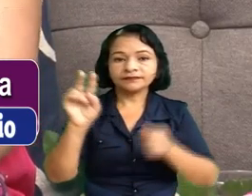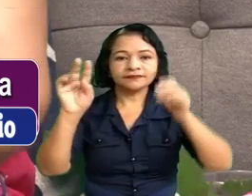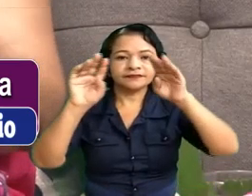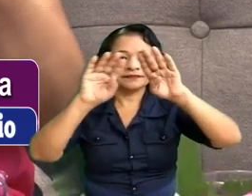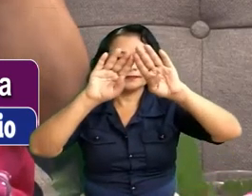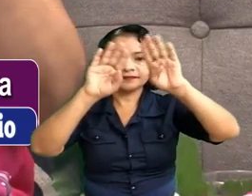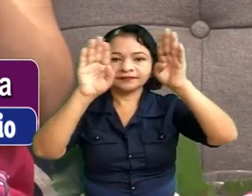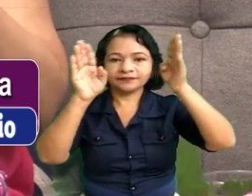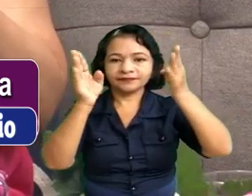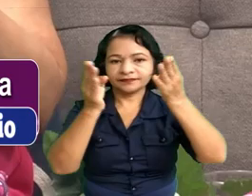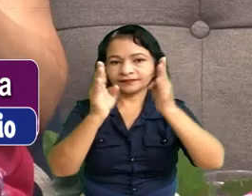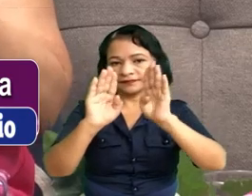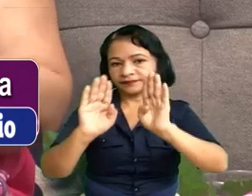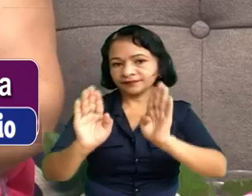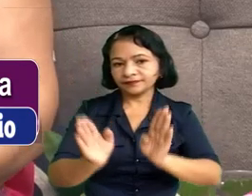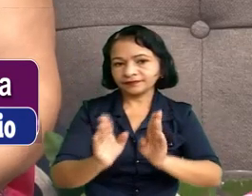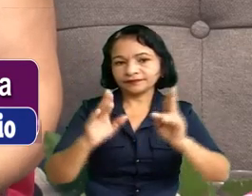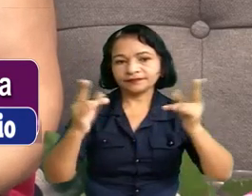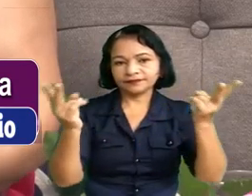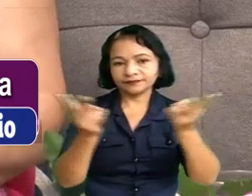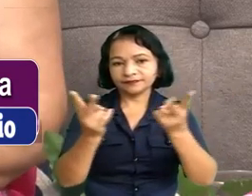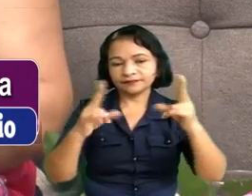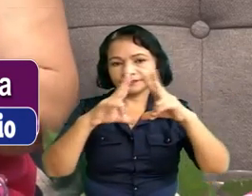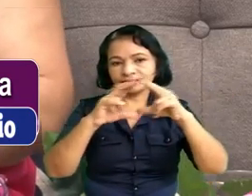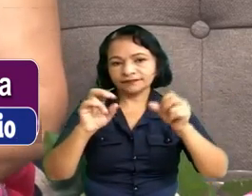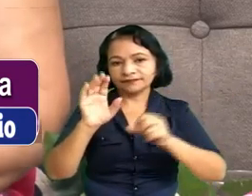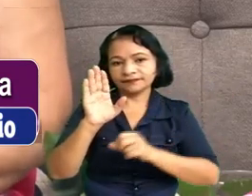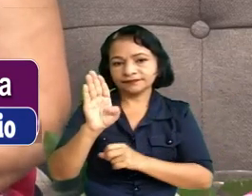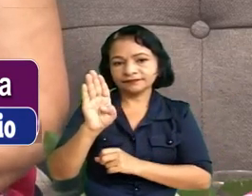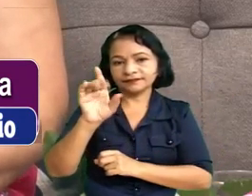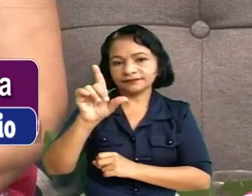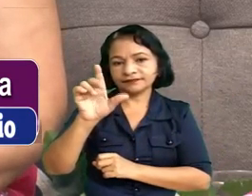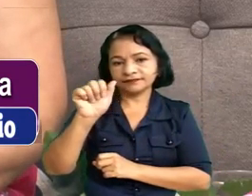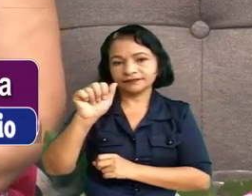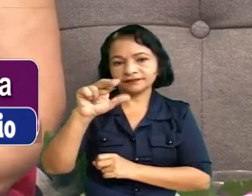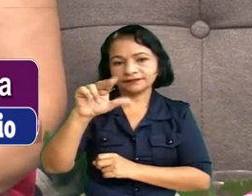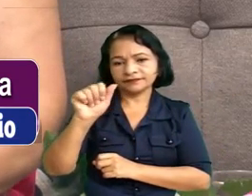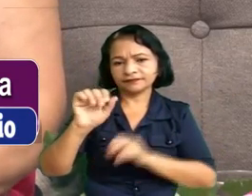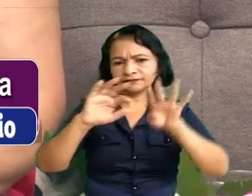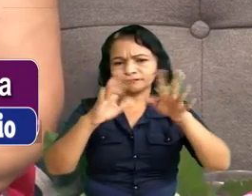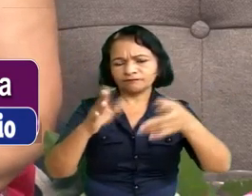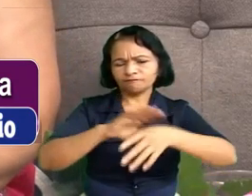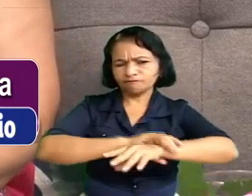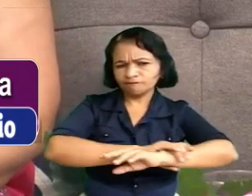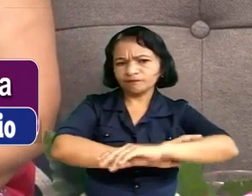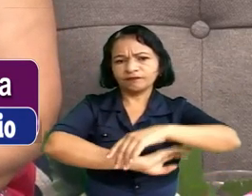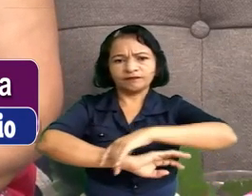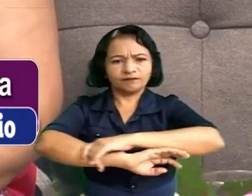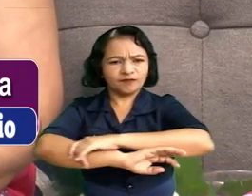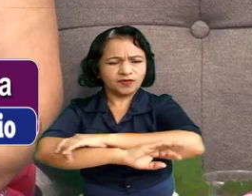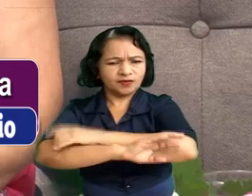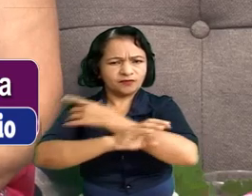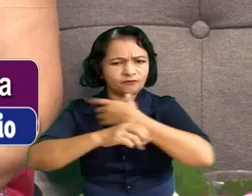mujer nicaragüense a través de Blanca, una mujer valiente, llena de coraje,